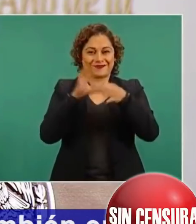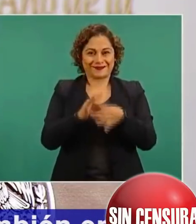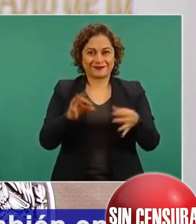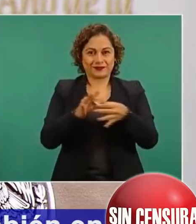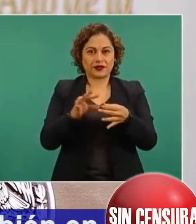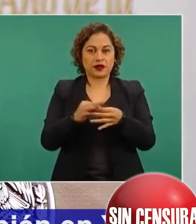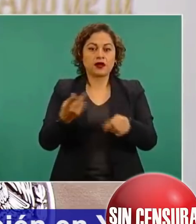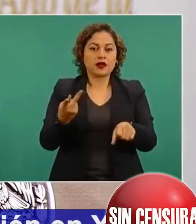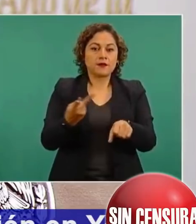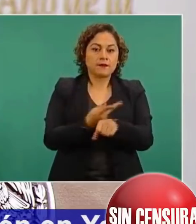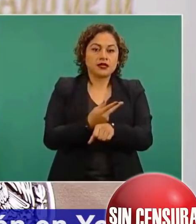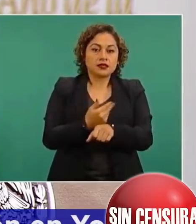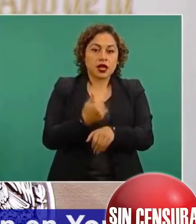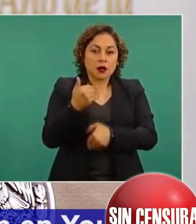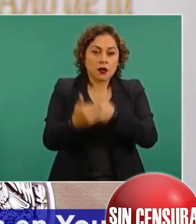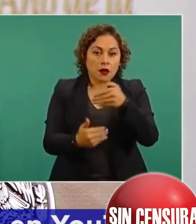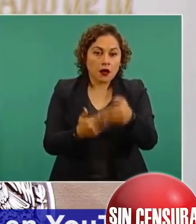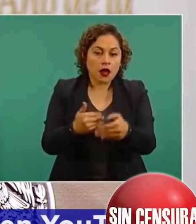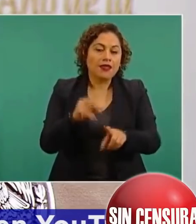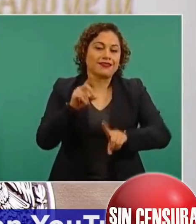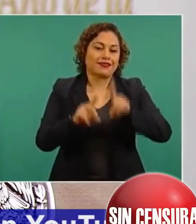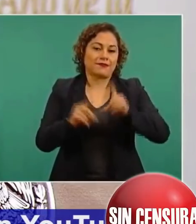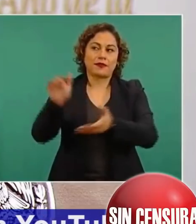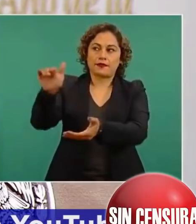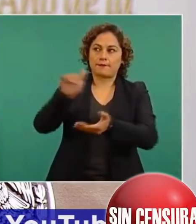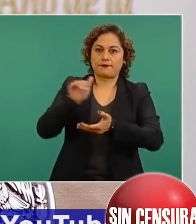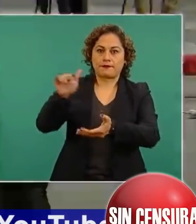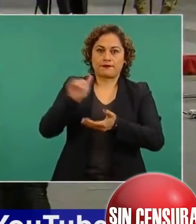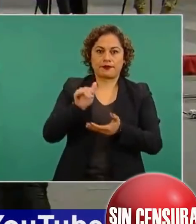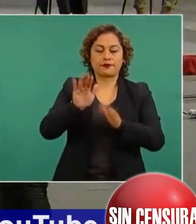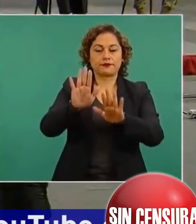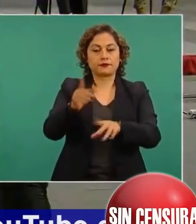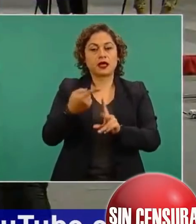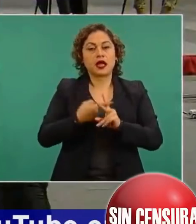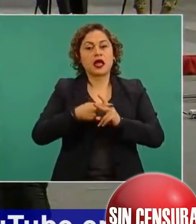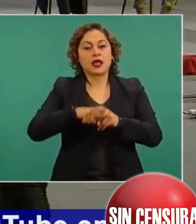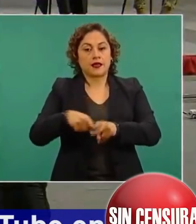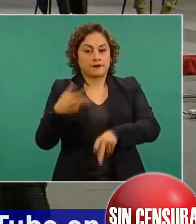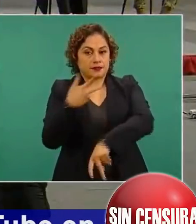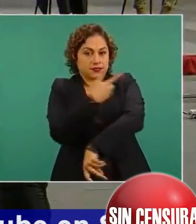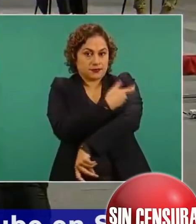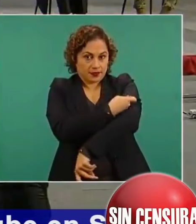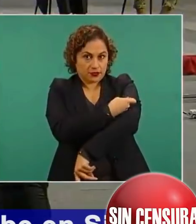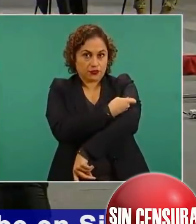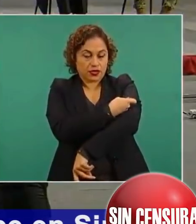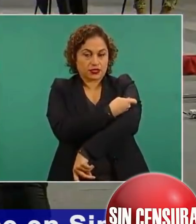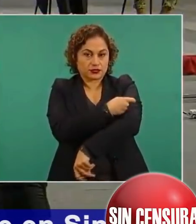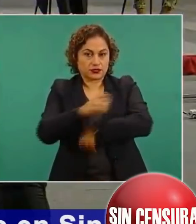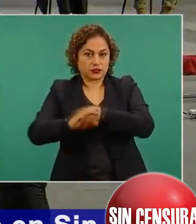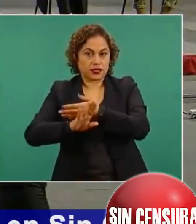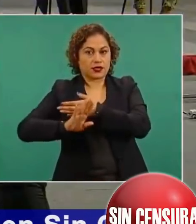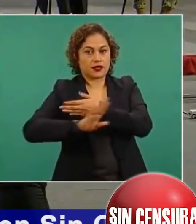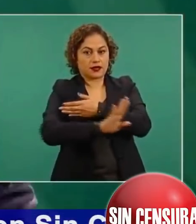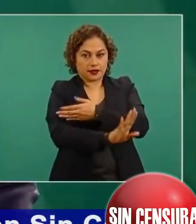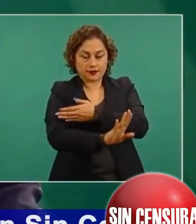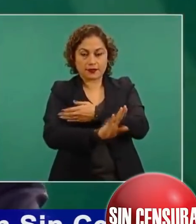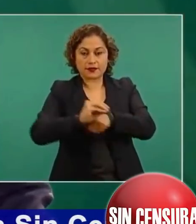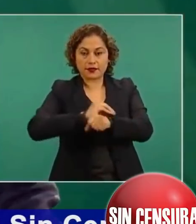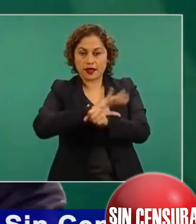las vacunas. Tuvimos el inicio de la campaña de vacunación contra COVID-19 o contra el virus SARS-CoV-2 para